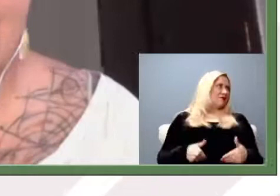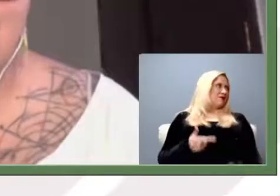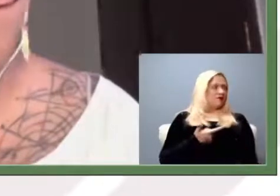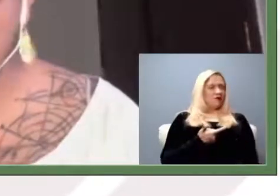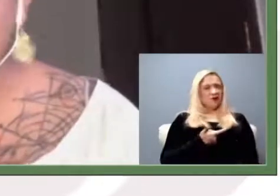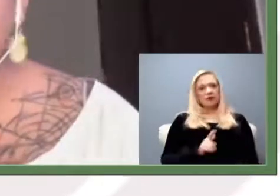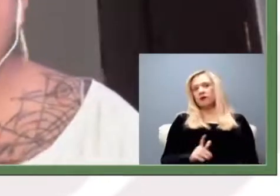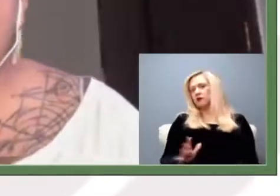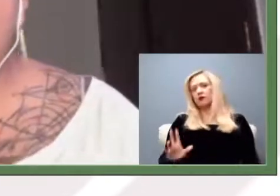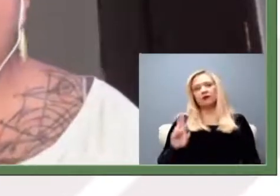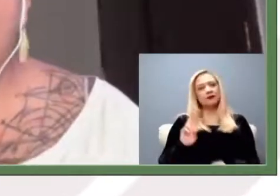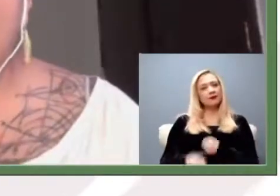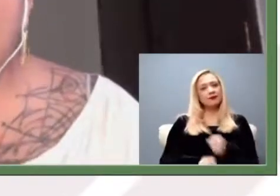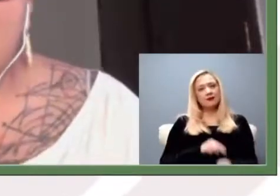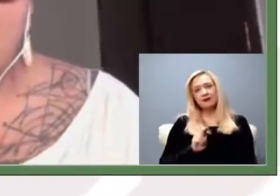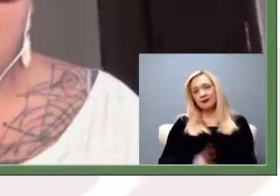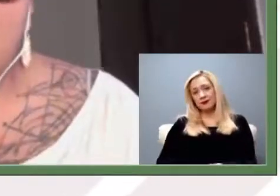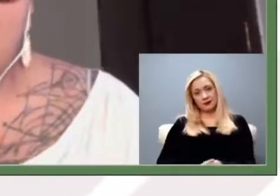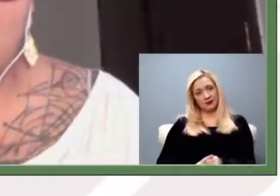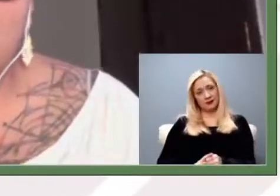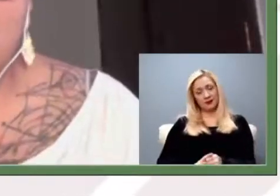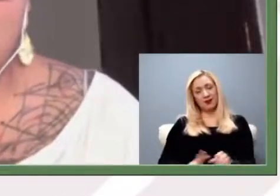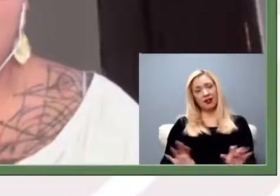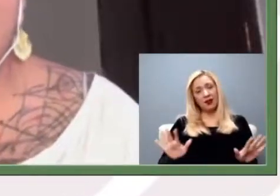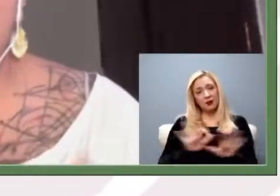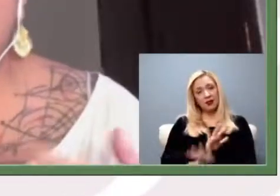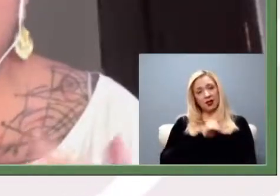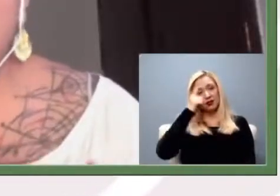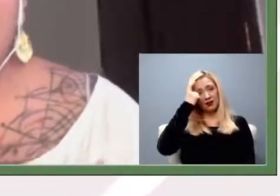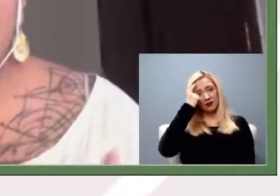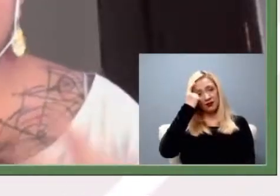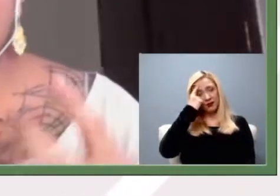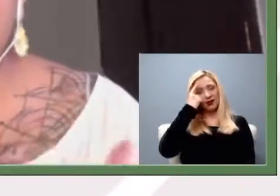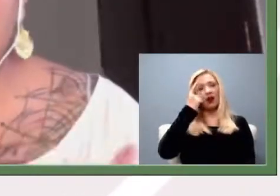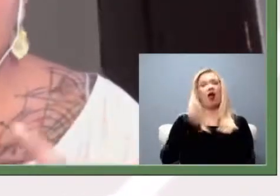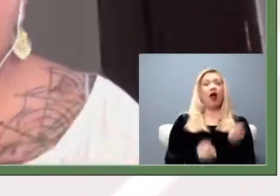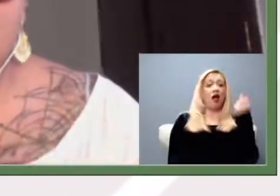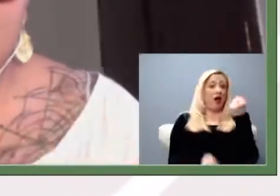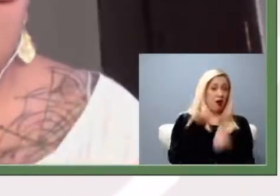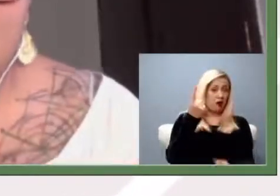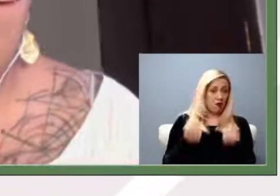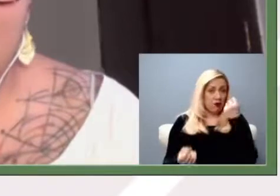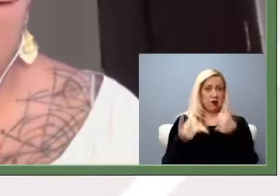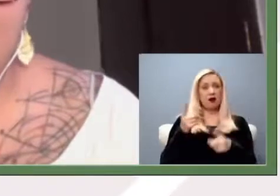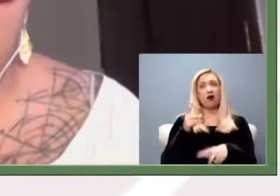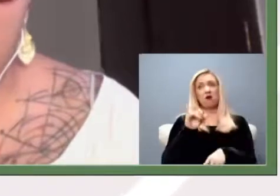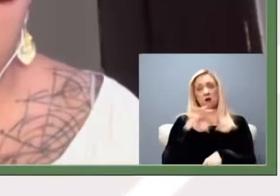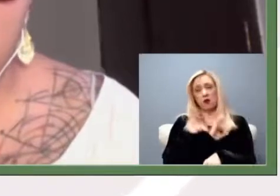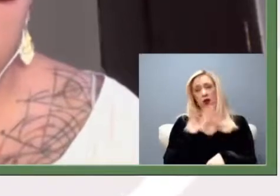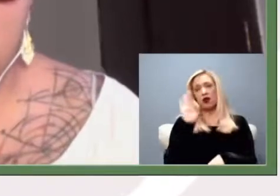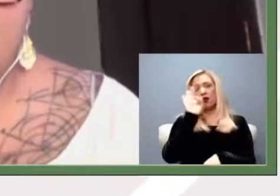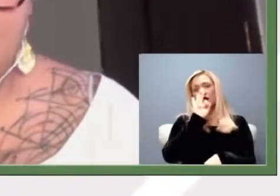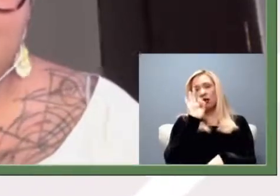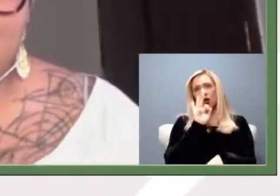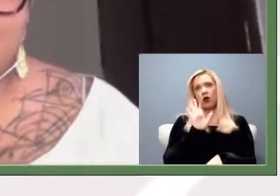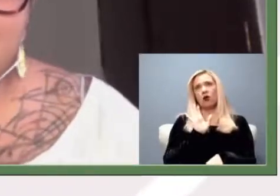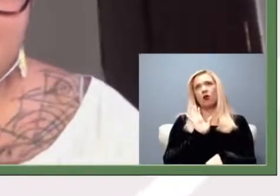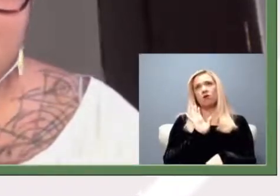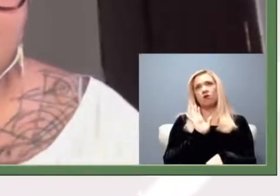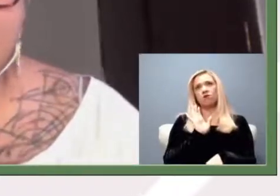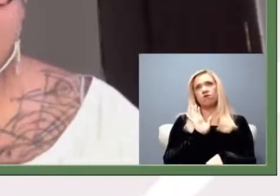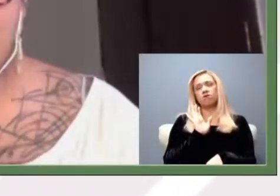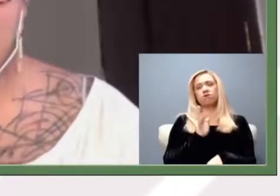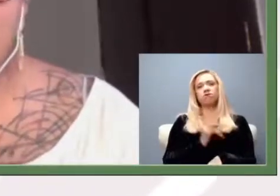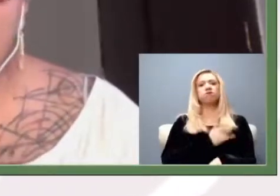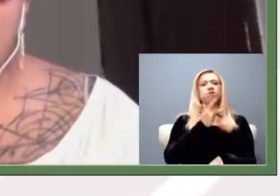del cambio, y que, bueno, en algún momento habrá algunas cuestiones que podremos